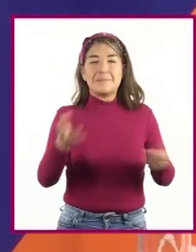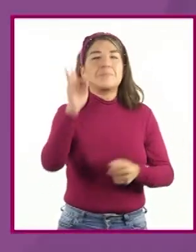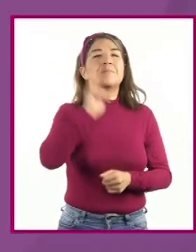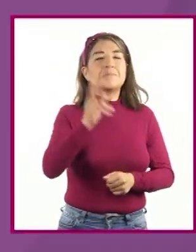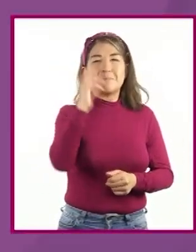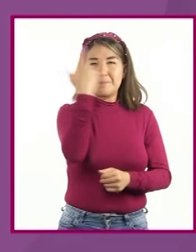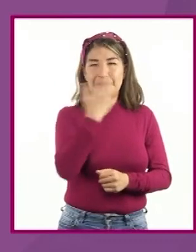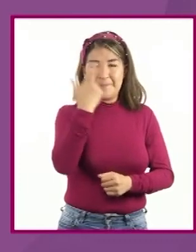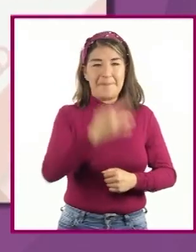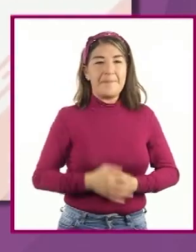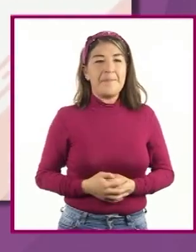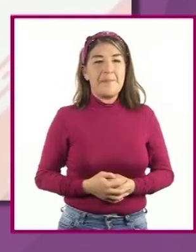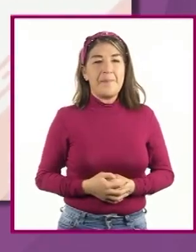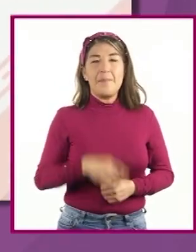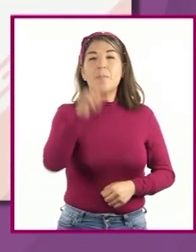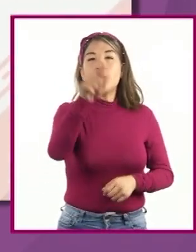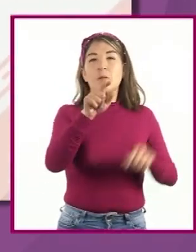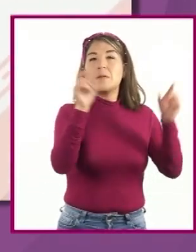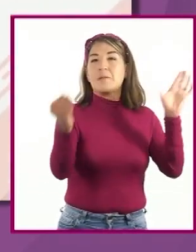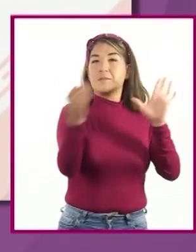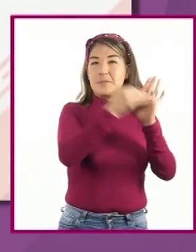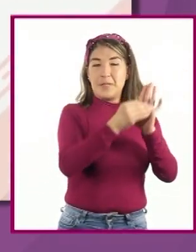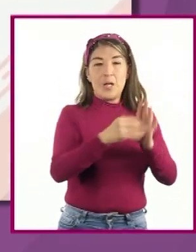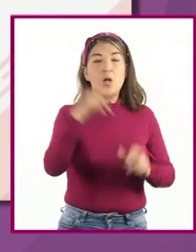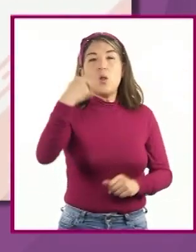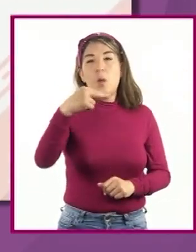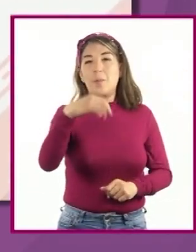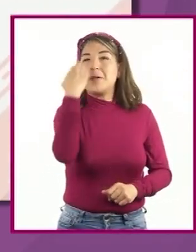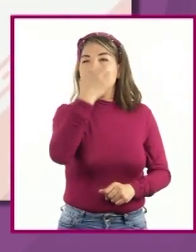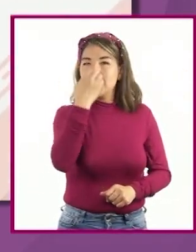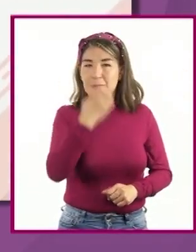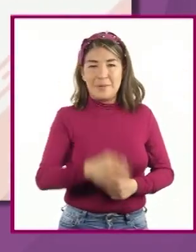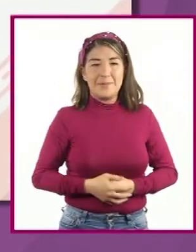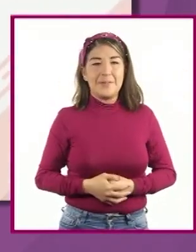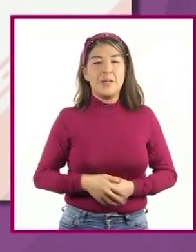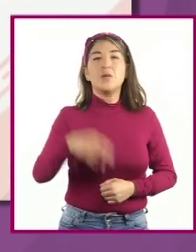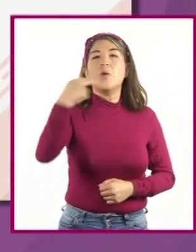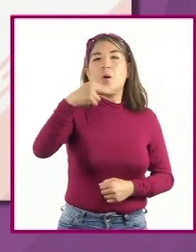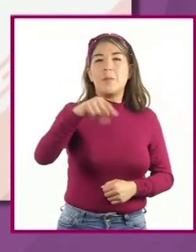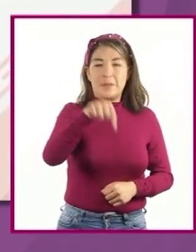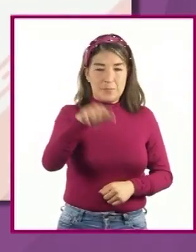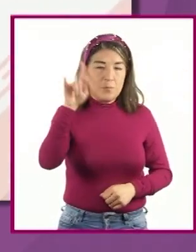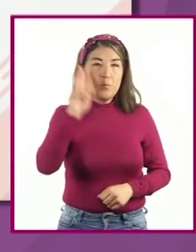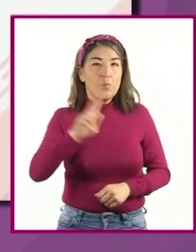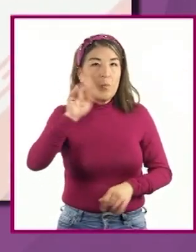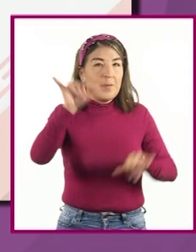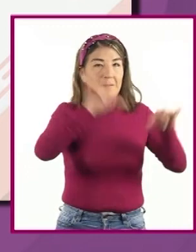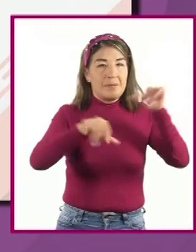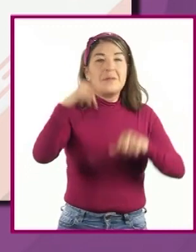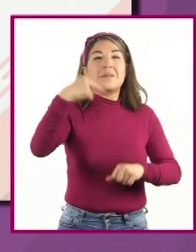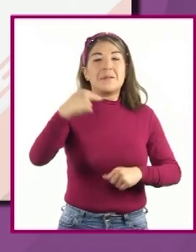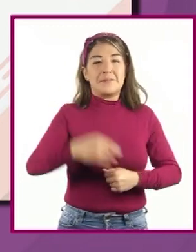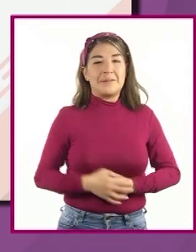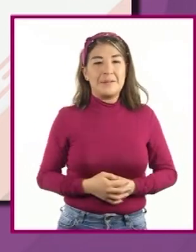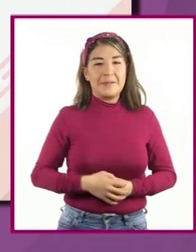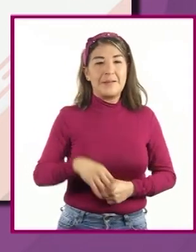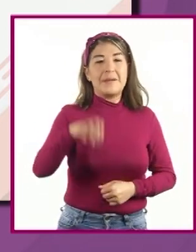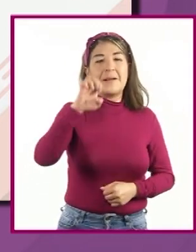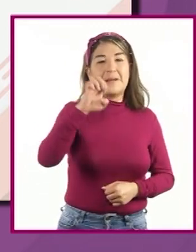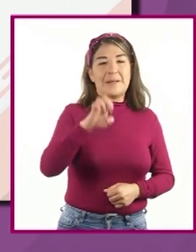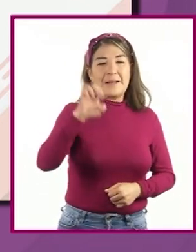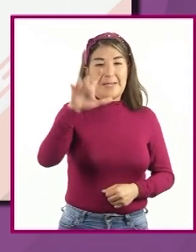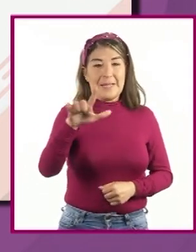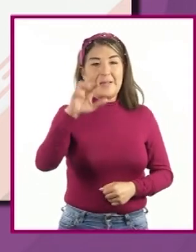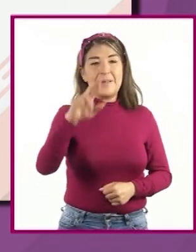Revisemos. Colocamos el nombre de la escuela, el nombre del experimento, que en este caso es el repollo